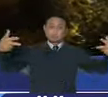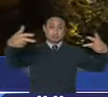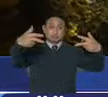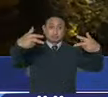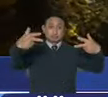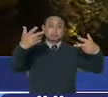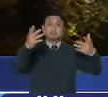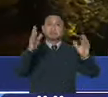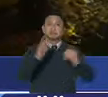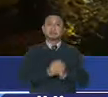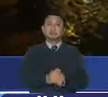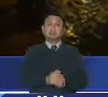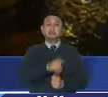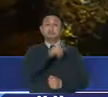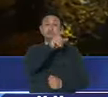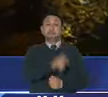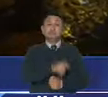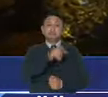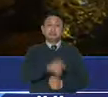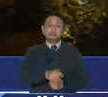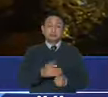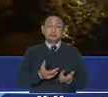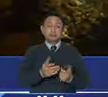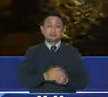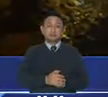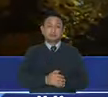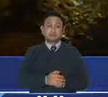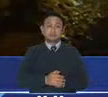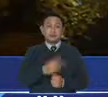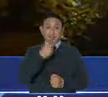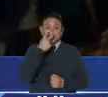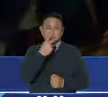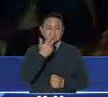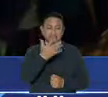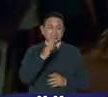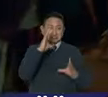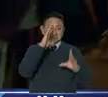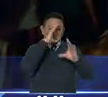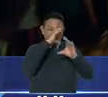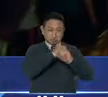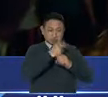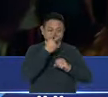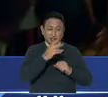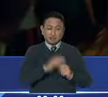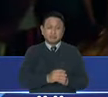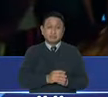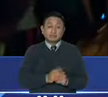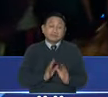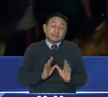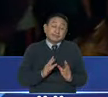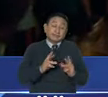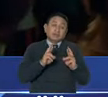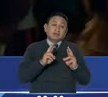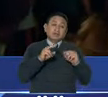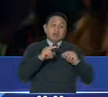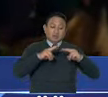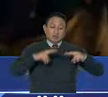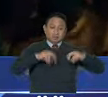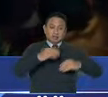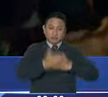La silueta de los sicarios estuvo protegida por el manto oscuro de la noche. Esperemos que las investigaciones sigan avanzando y podamos